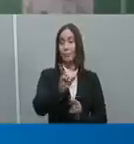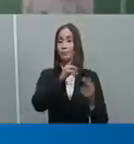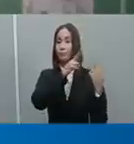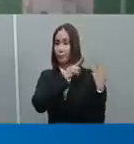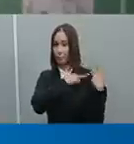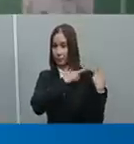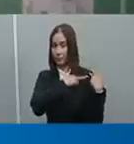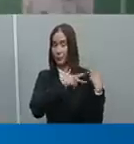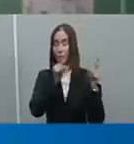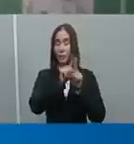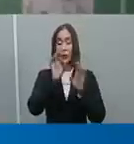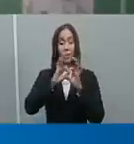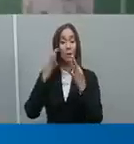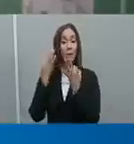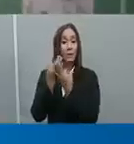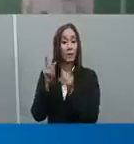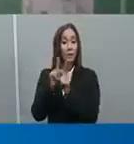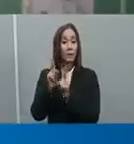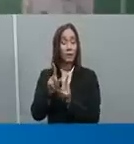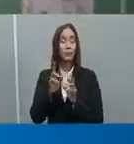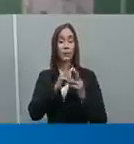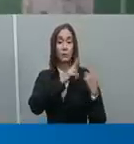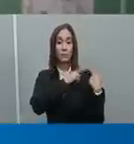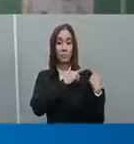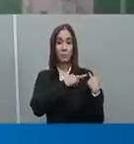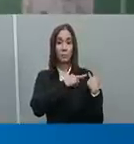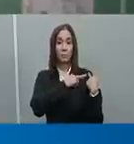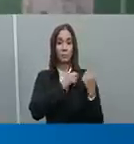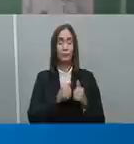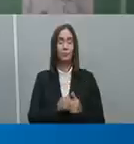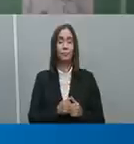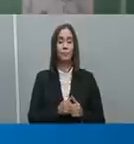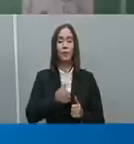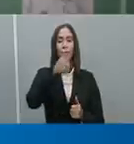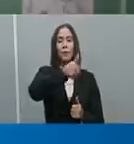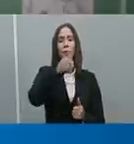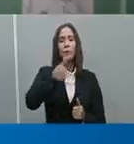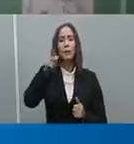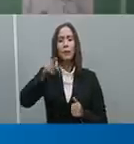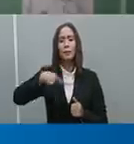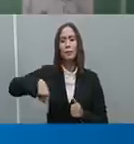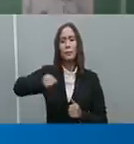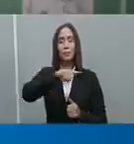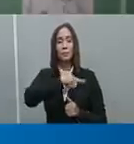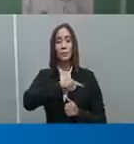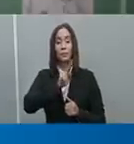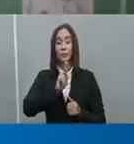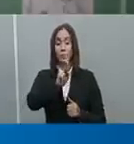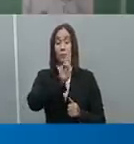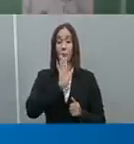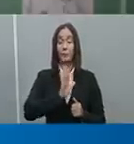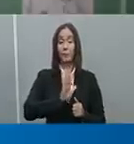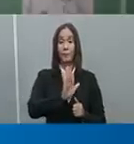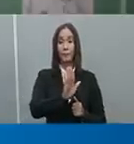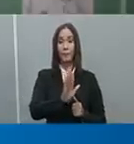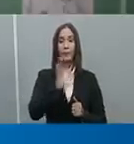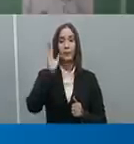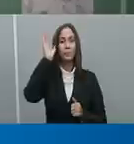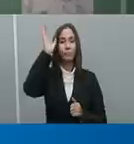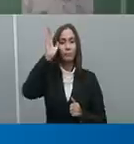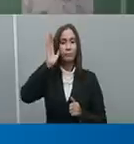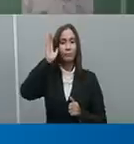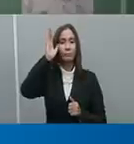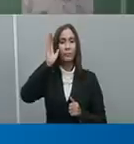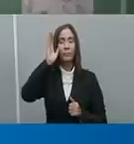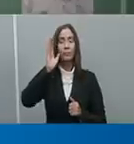Ahora más que nunca, cada uno de nosotros debe hacer conciencia y en cada acción de nuestro día a día tener